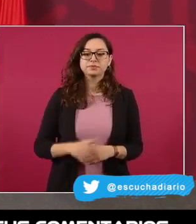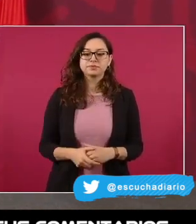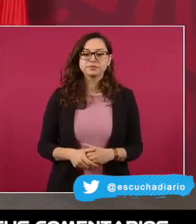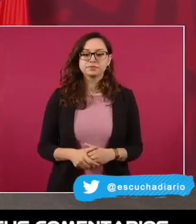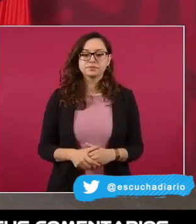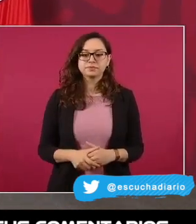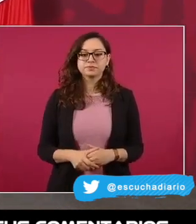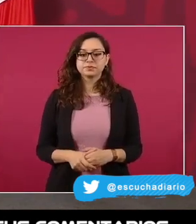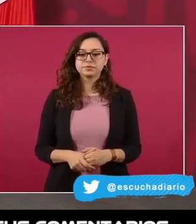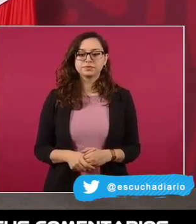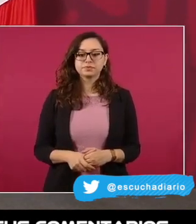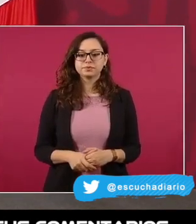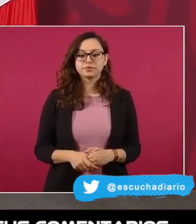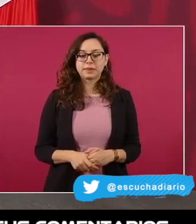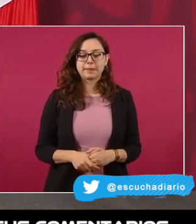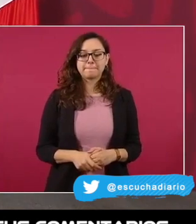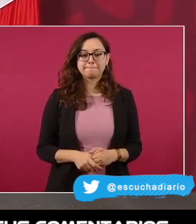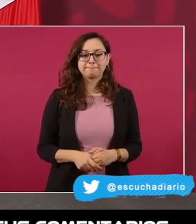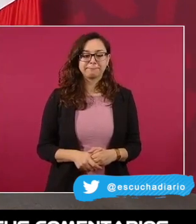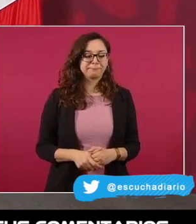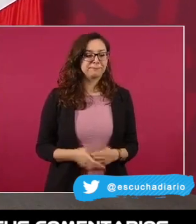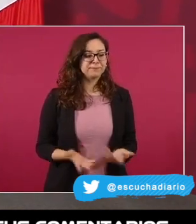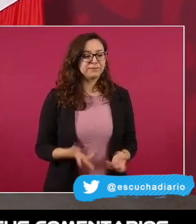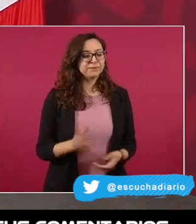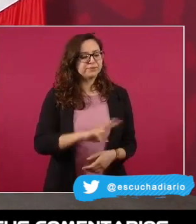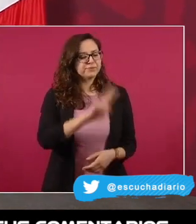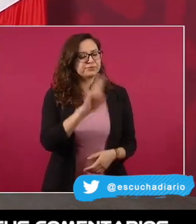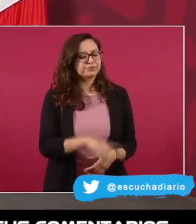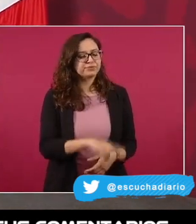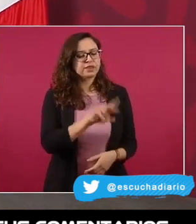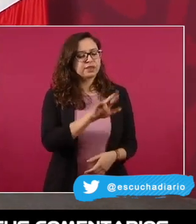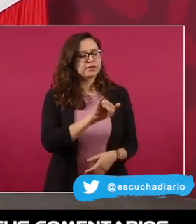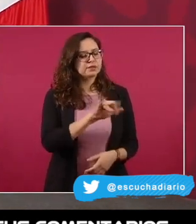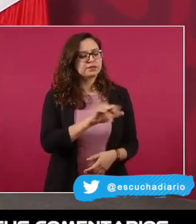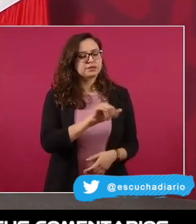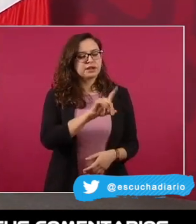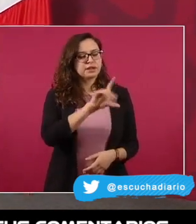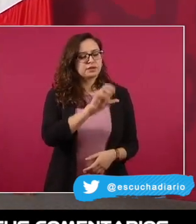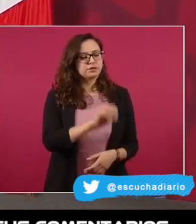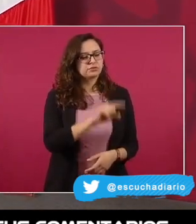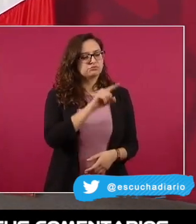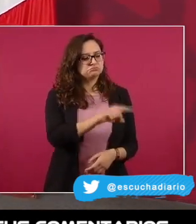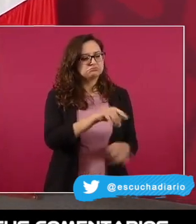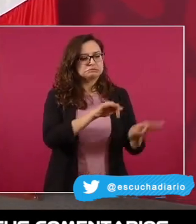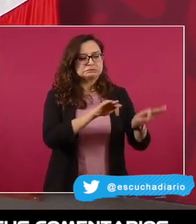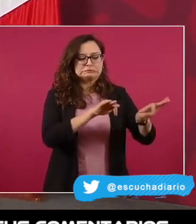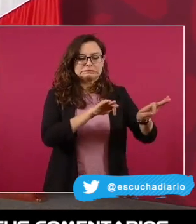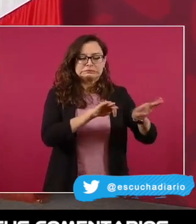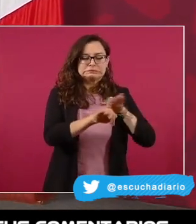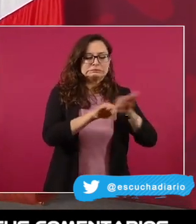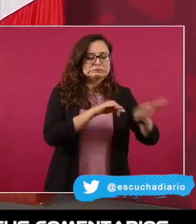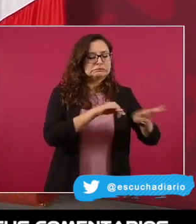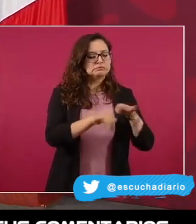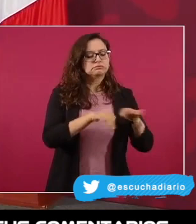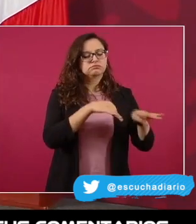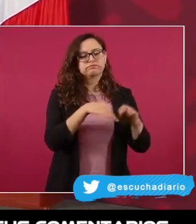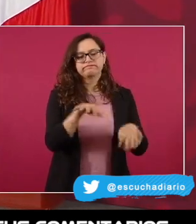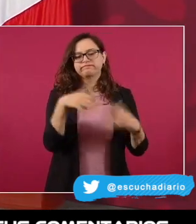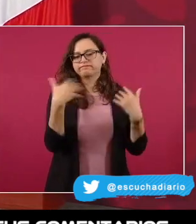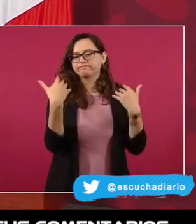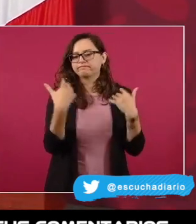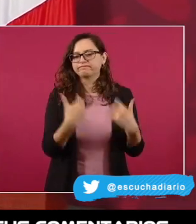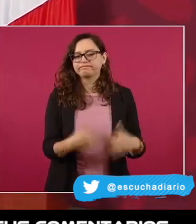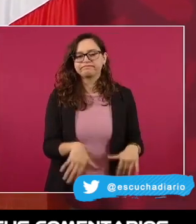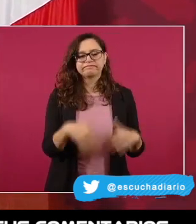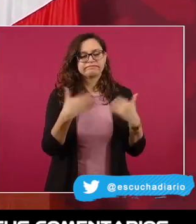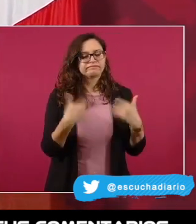Finalmente, sobre el rescate de los mineros en el Pinabete, Coahuila, el presidente dio a conocer que se ha reparado el daño material a las familias de los